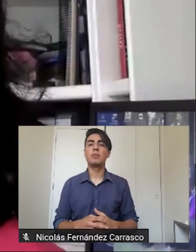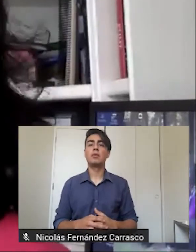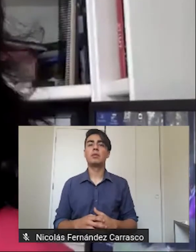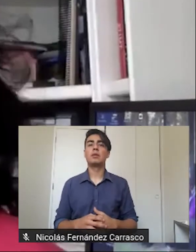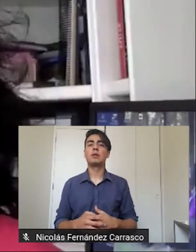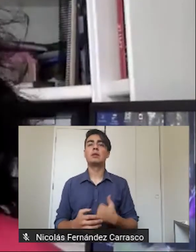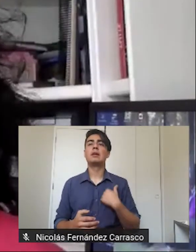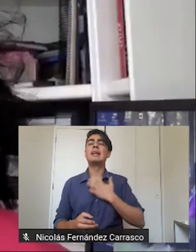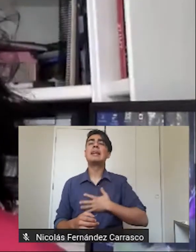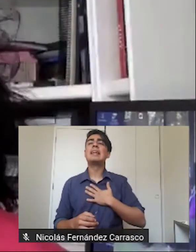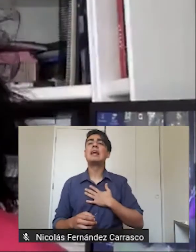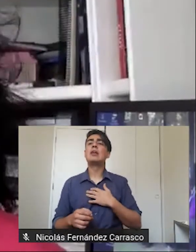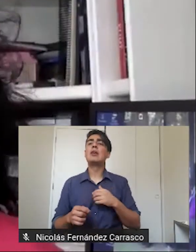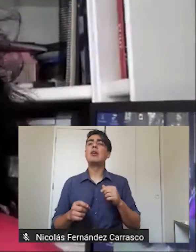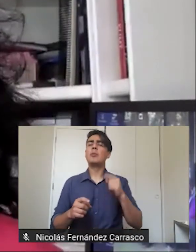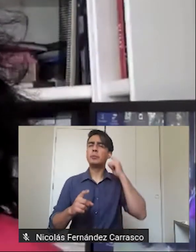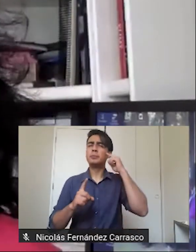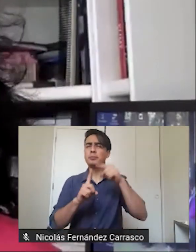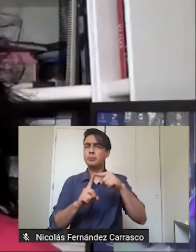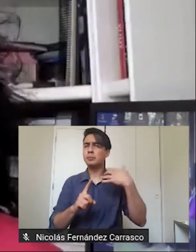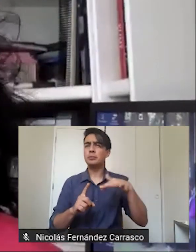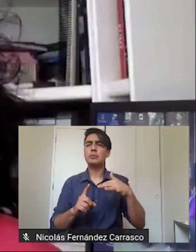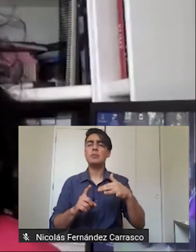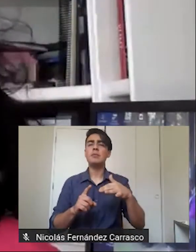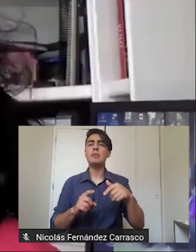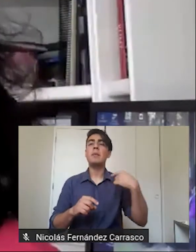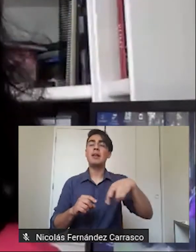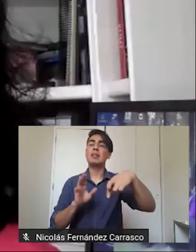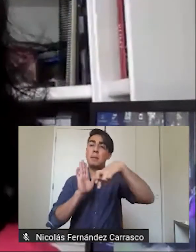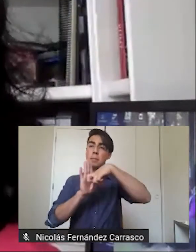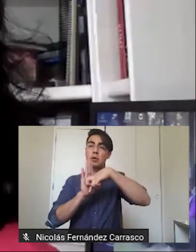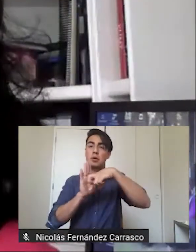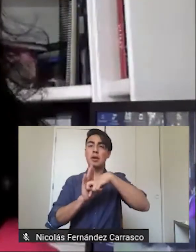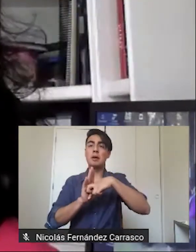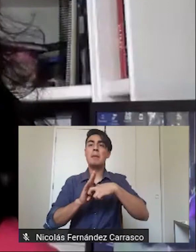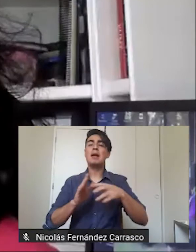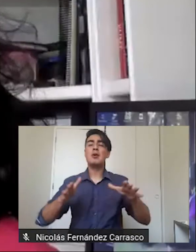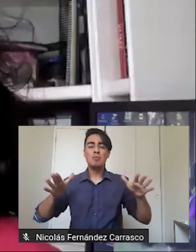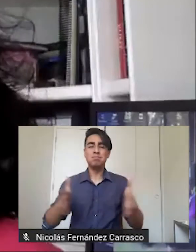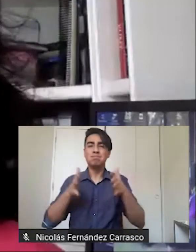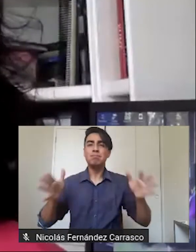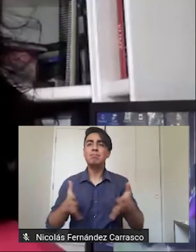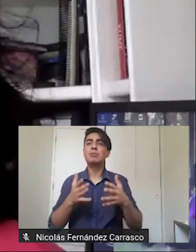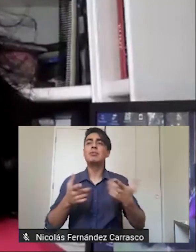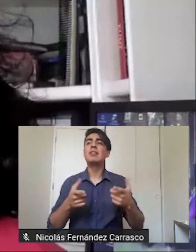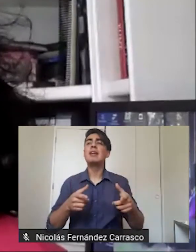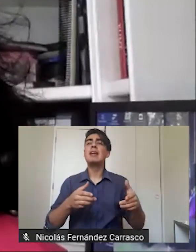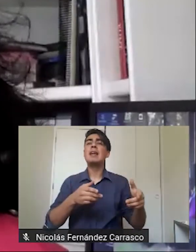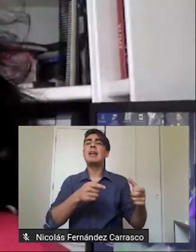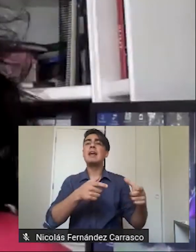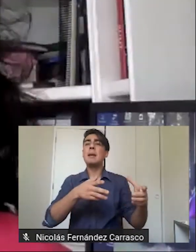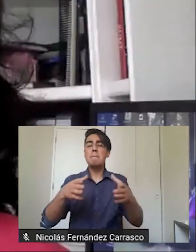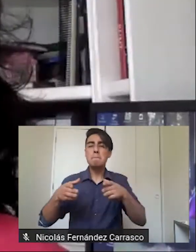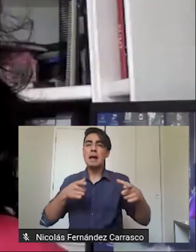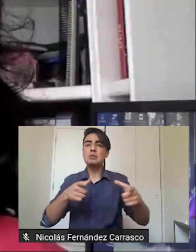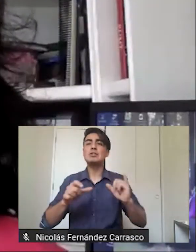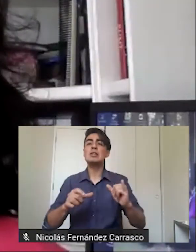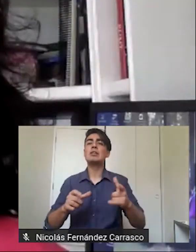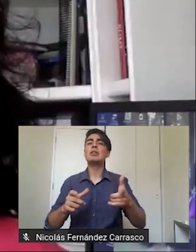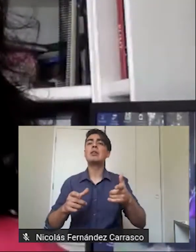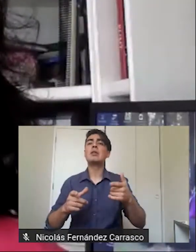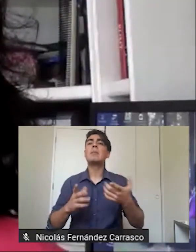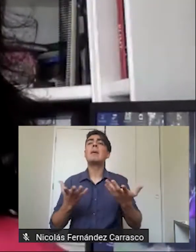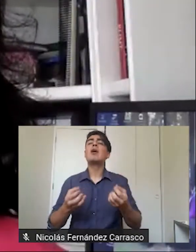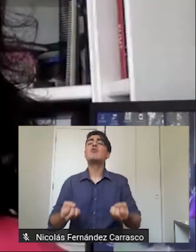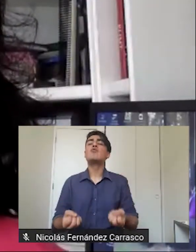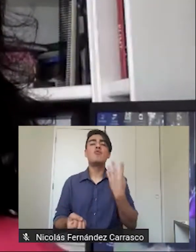crecer de manera conjunta, es siempre un tremendo privilegio. Creo que quienes llevamos a cabo